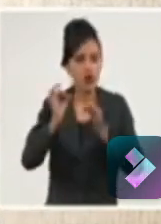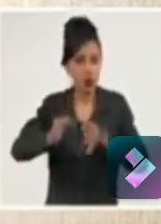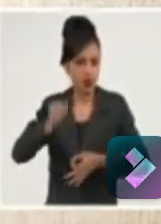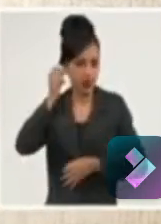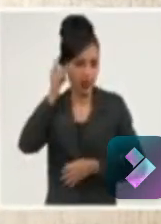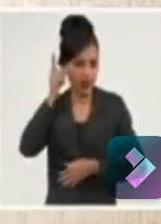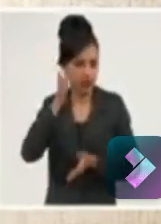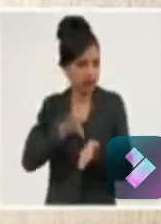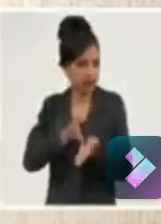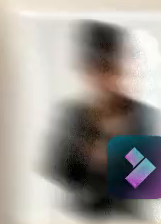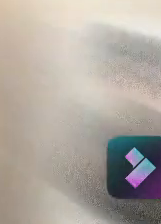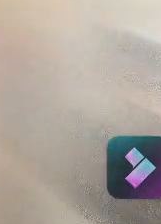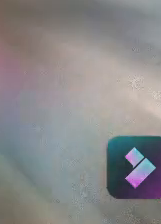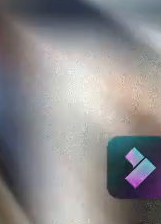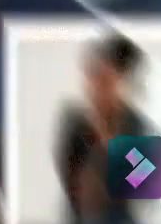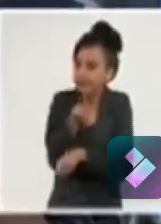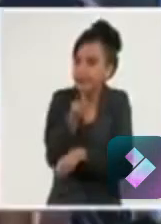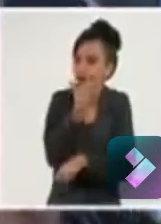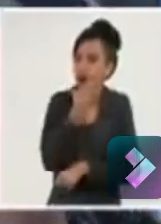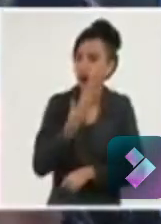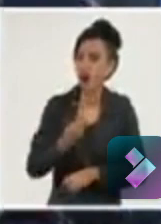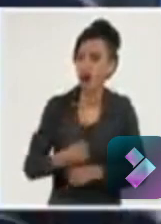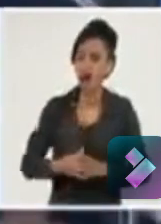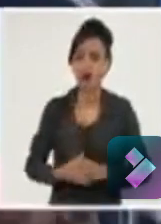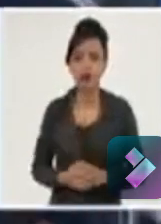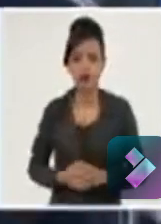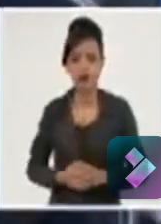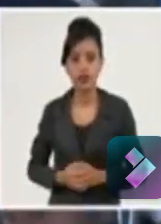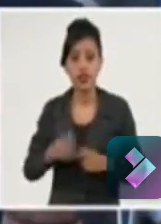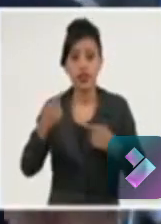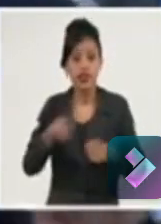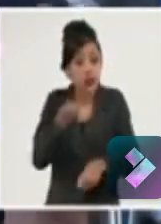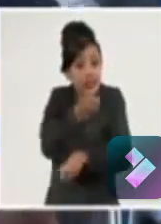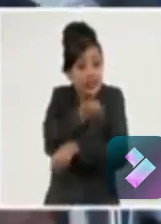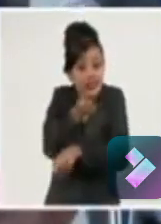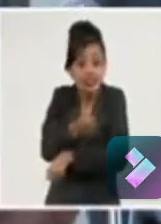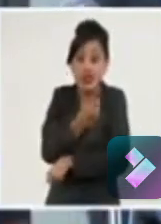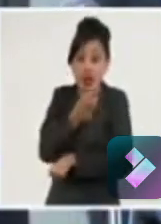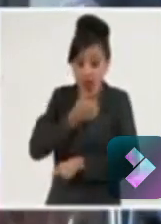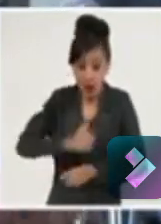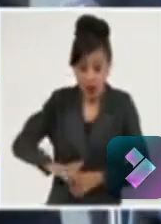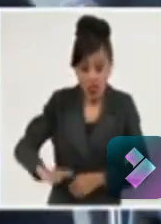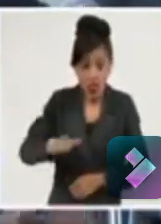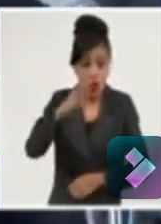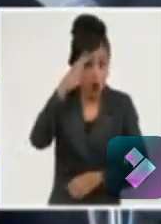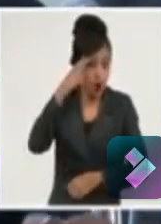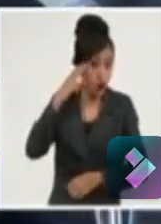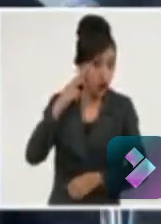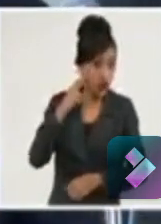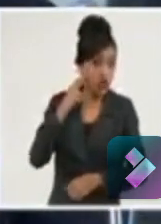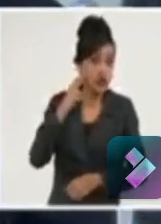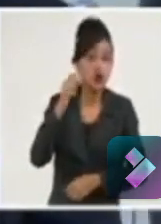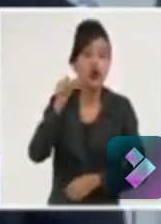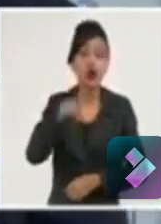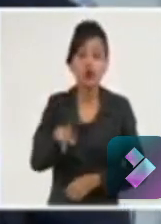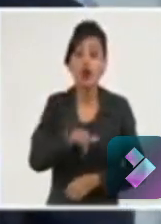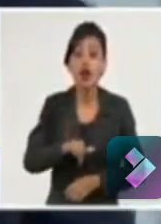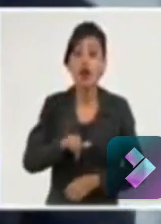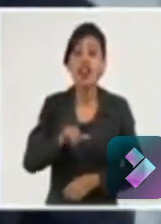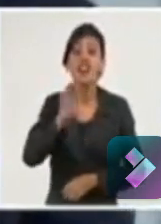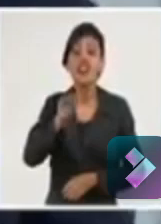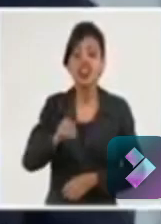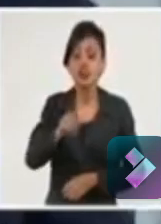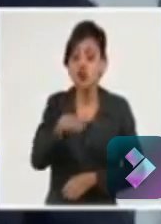Con orgullo digo, yo soy Fidel. Tenemos que enseñarle a nuestros hijos, a nuestros nietos, nosotros que estamos aquí, porque tierra no hace patria.